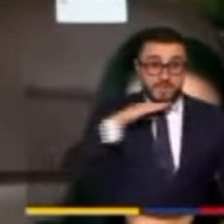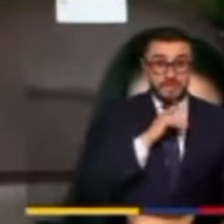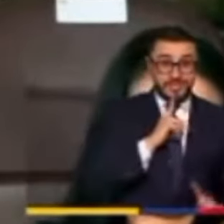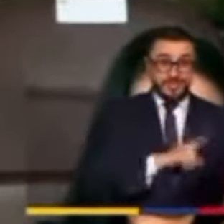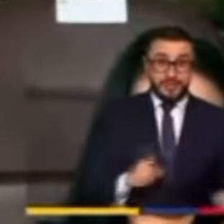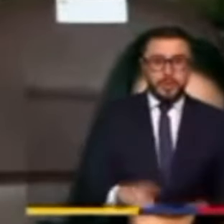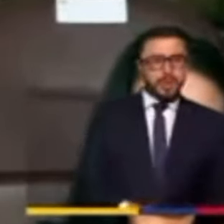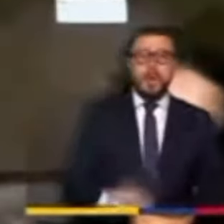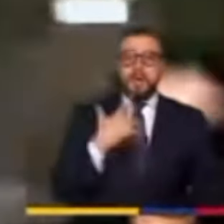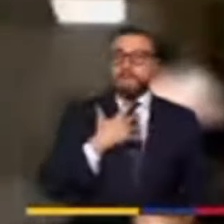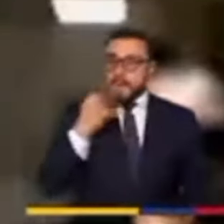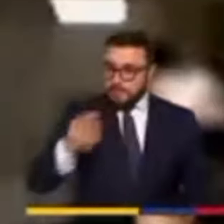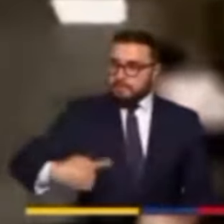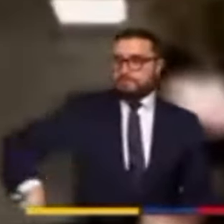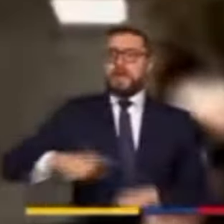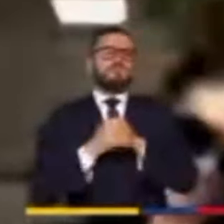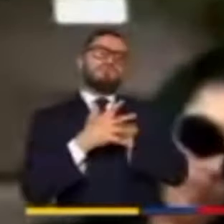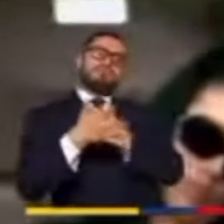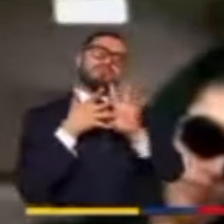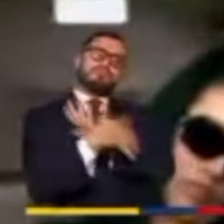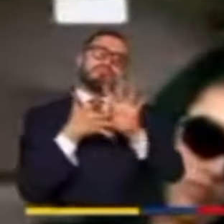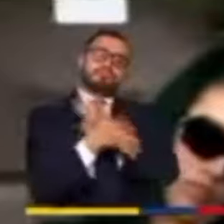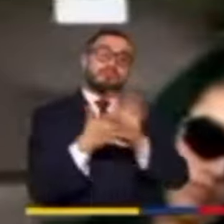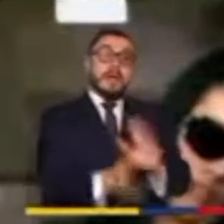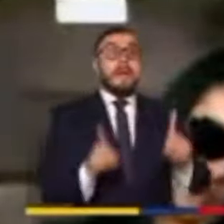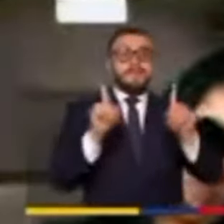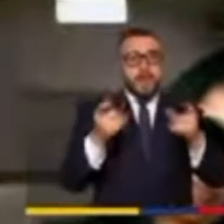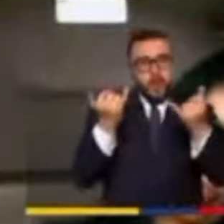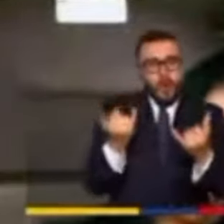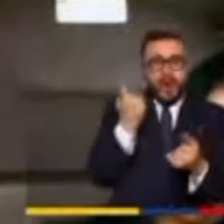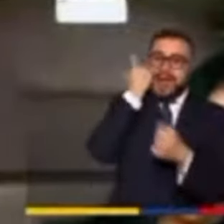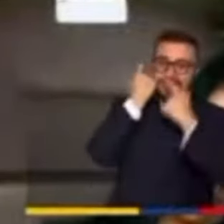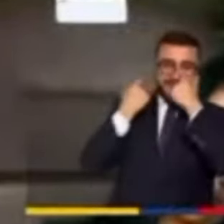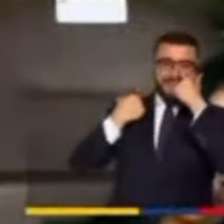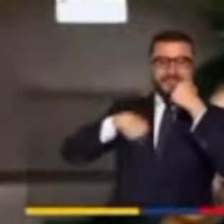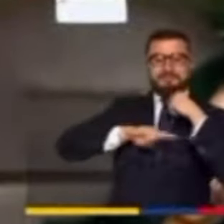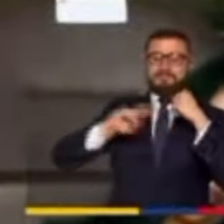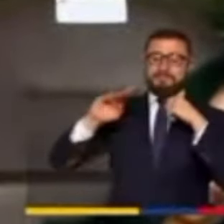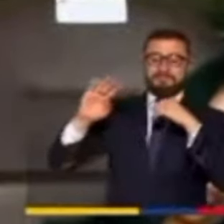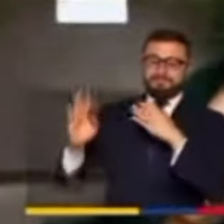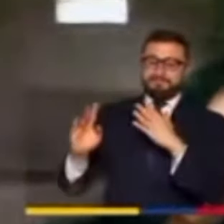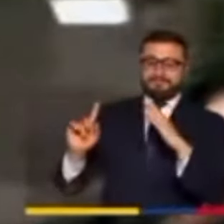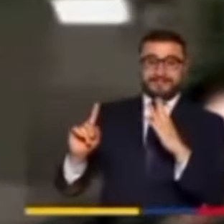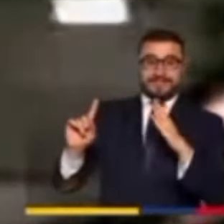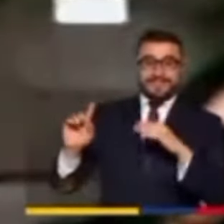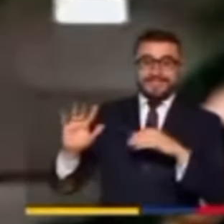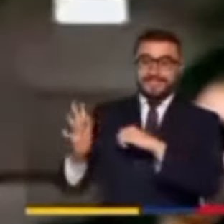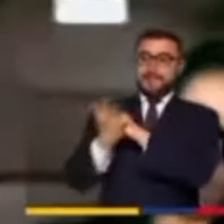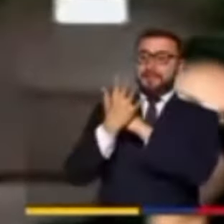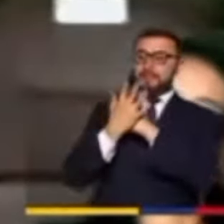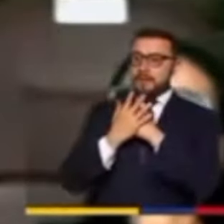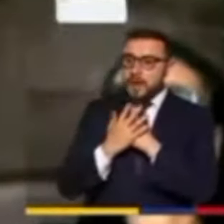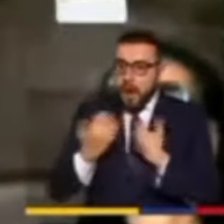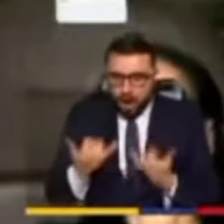diciendo una mentira, es un hecho confesado. Sin embargo, hoy y ayer nos madrugamos leyendo que